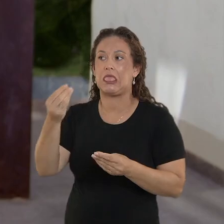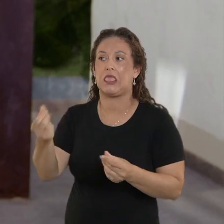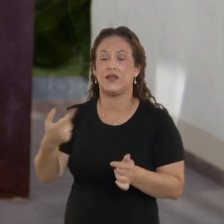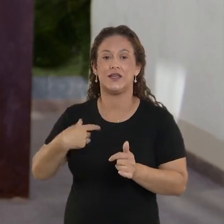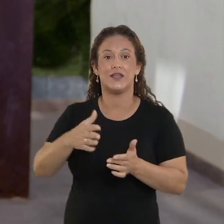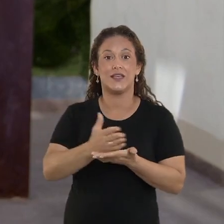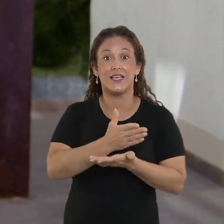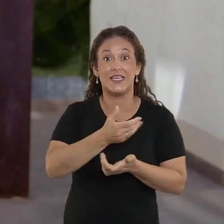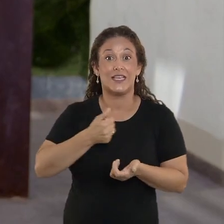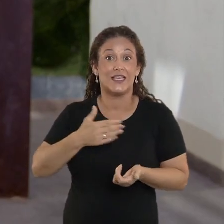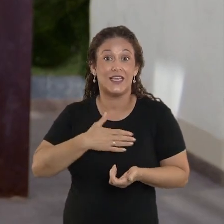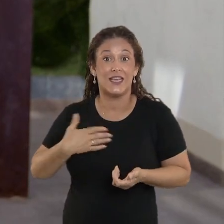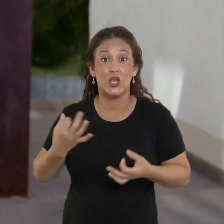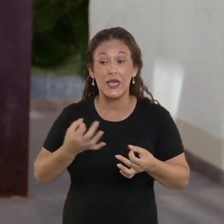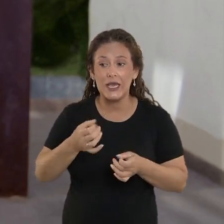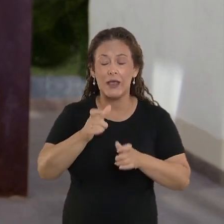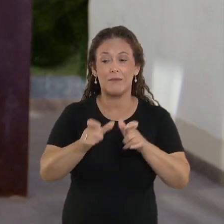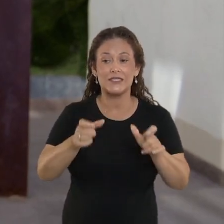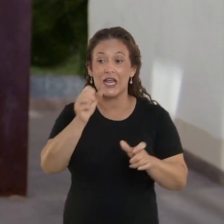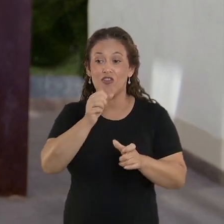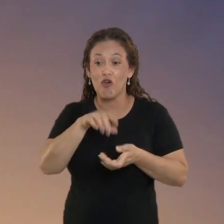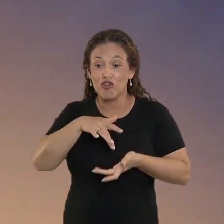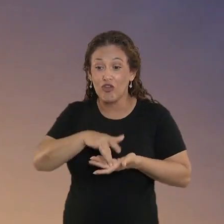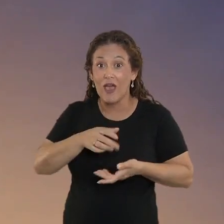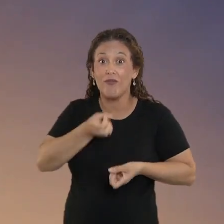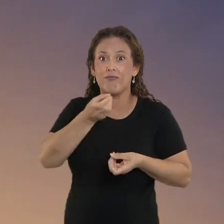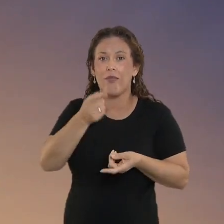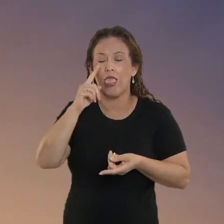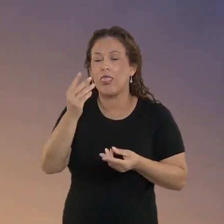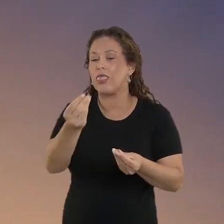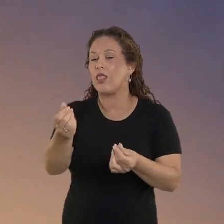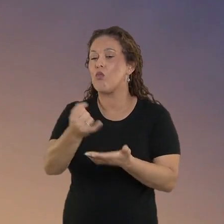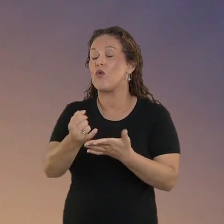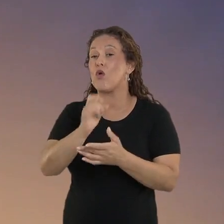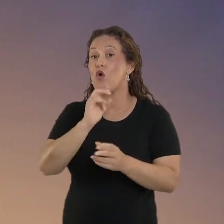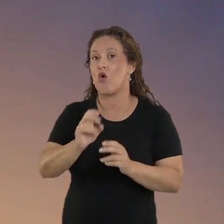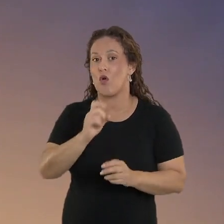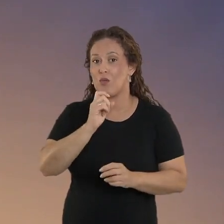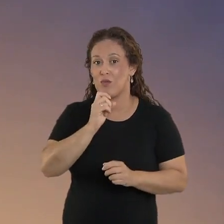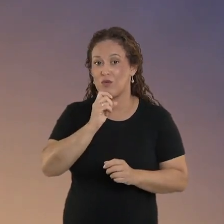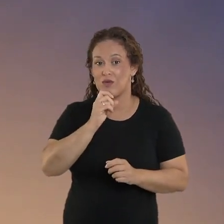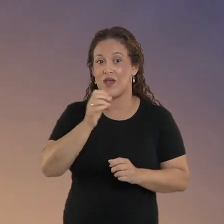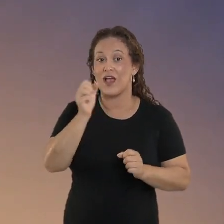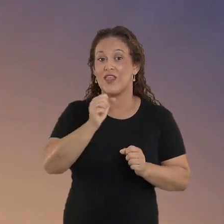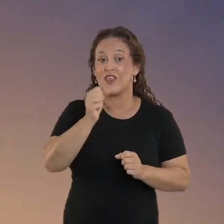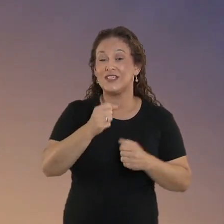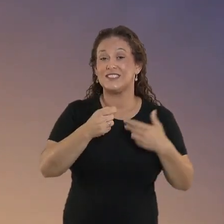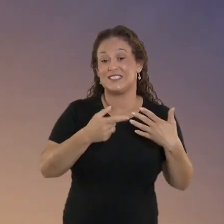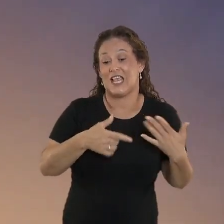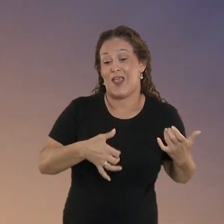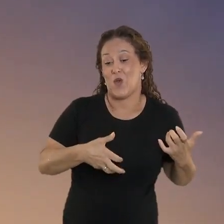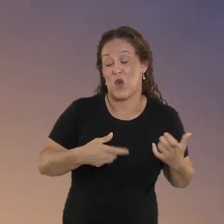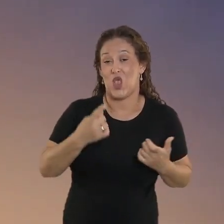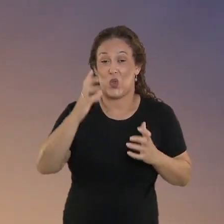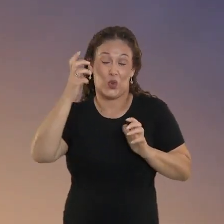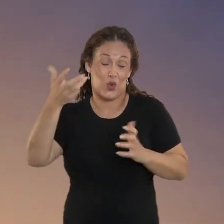perderla, y quiero tantear un poco a la gente al estrenar esa canción. Será mi guitarra y voz y las locuras, 6 cuerdas y un loco, como digo